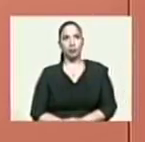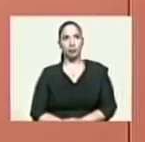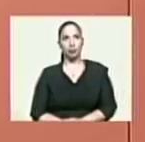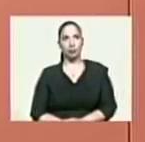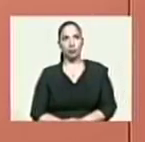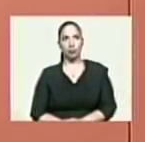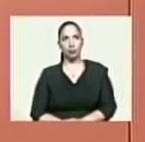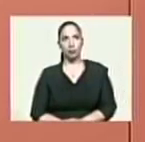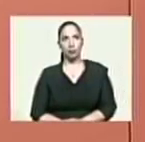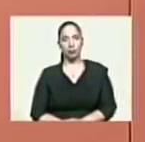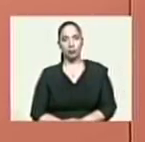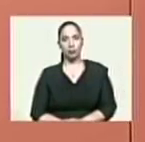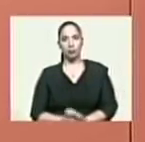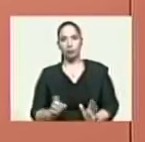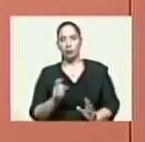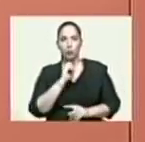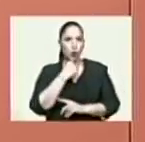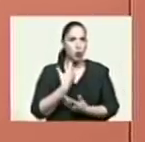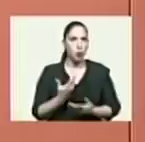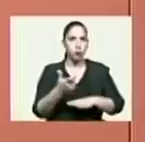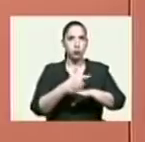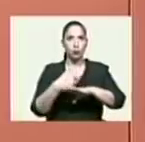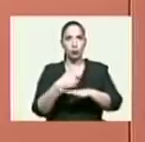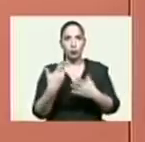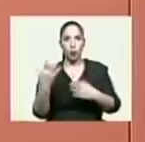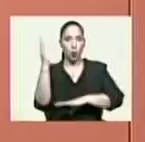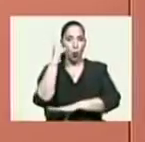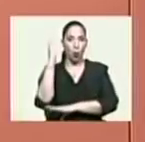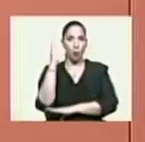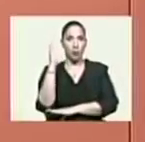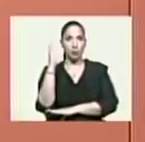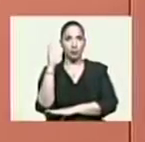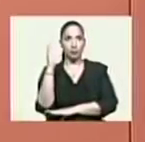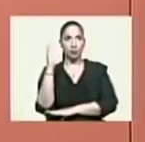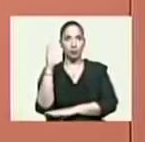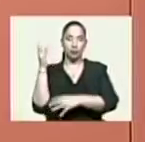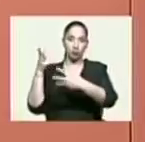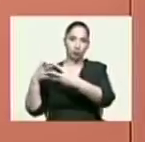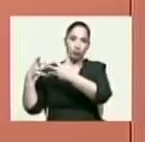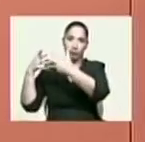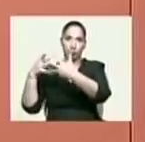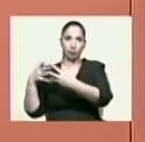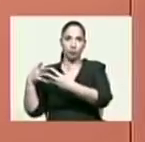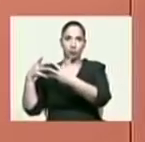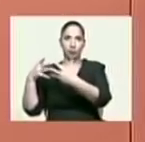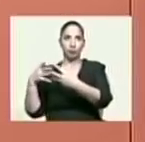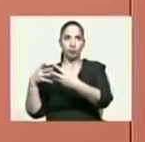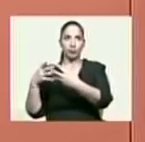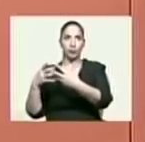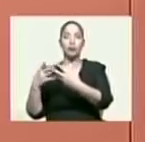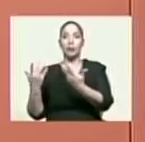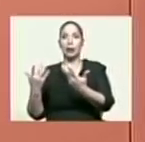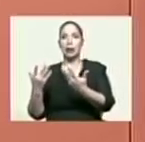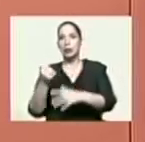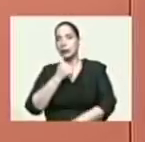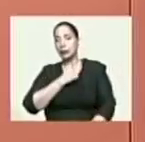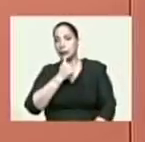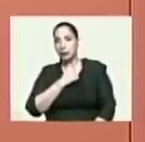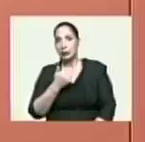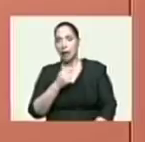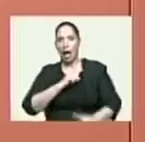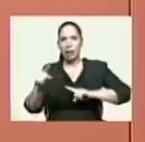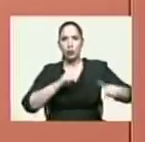Poderes fácticos y gubernamentales de Colombia y de Estados Unidos soportaban las acciones